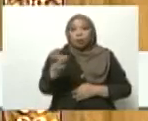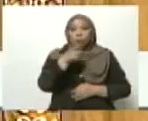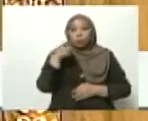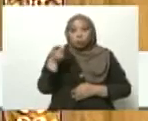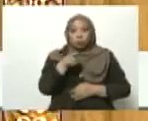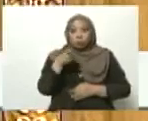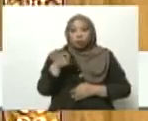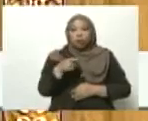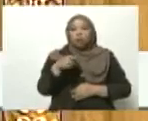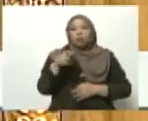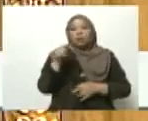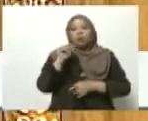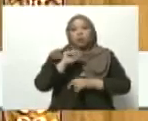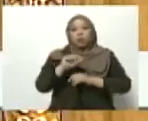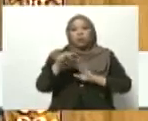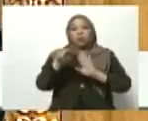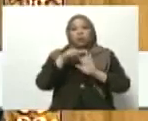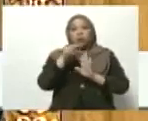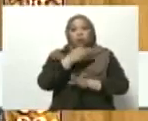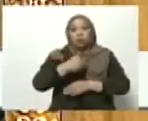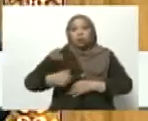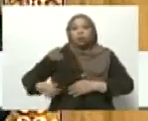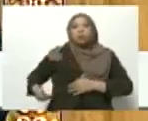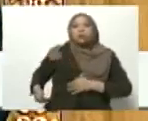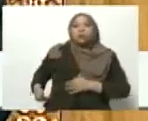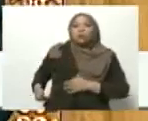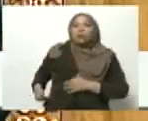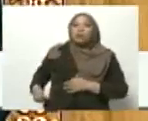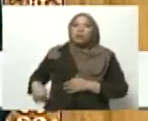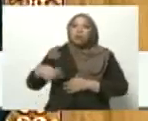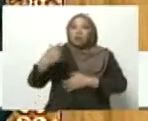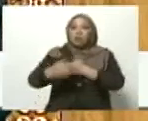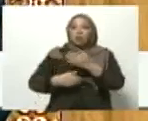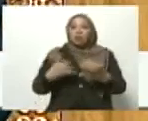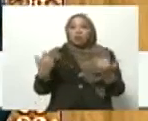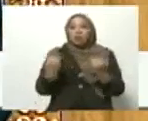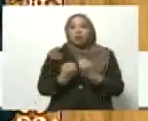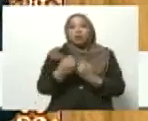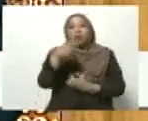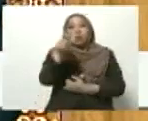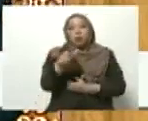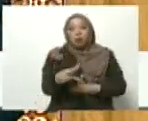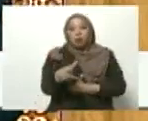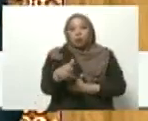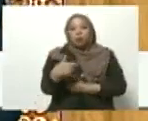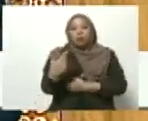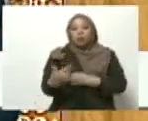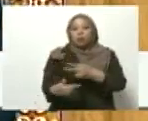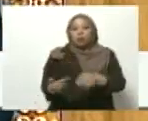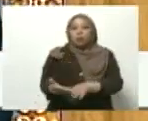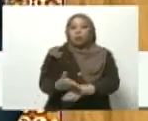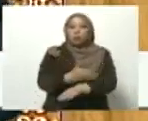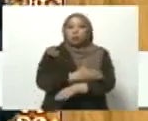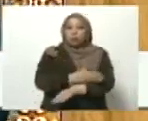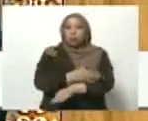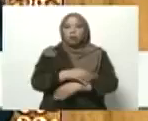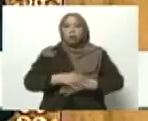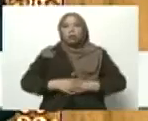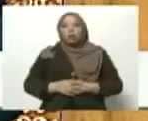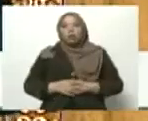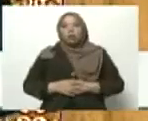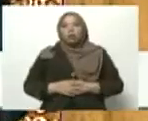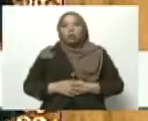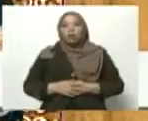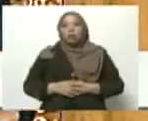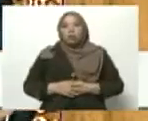Pence, un señor llamado Drew Horn. Él dice, ese señor era mi contacto, me reuní 4 o 5 veces con él en